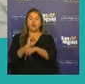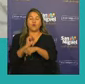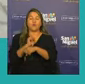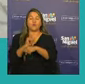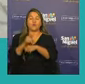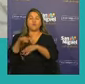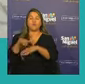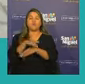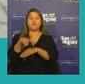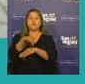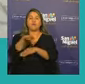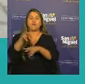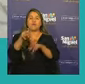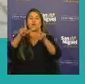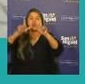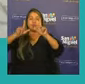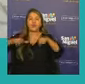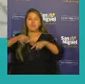Ambiente.